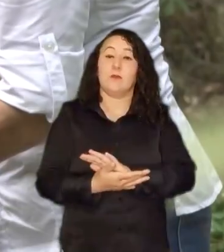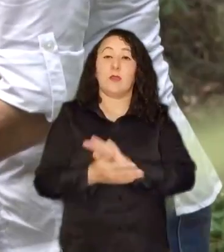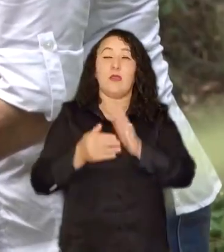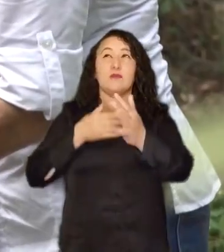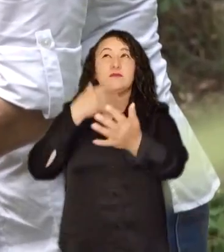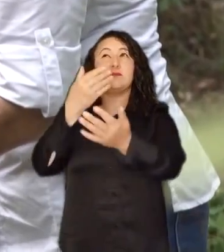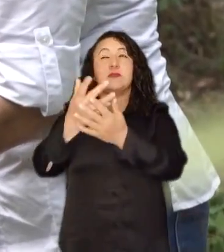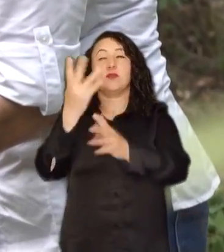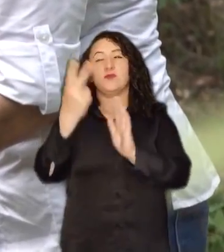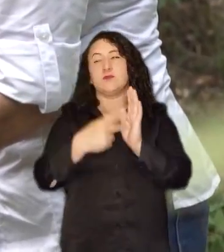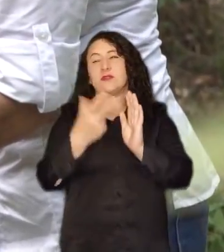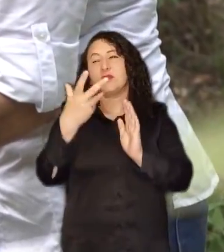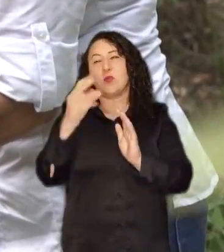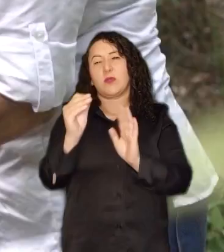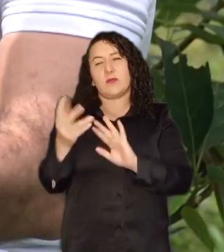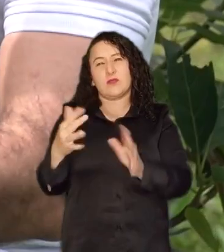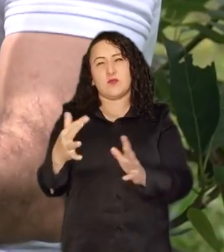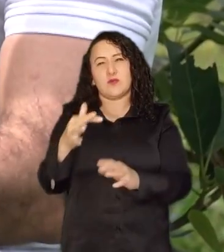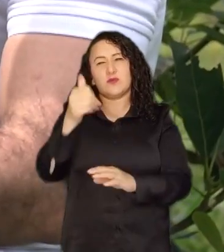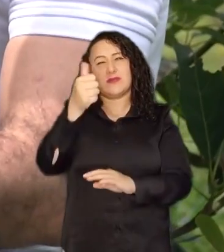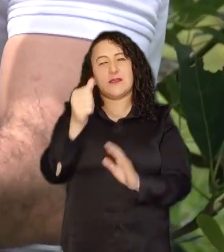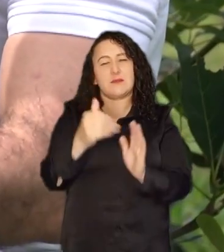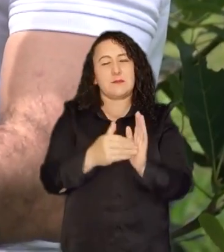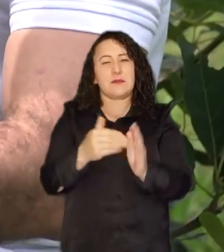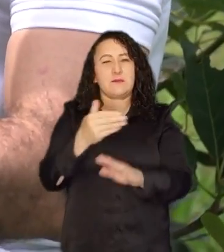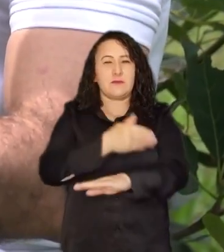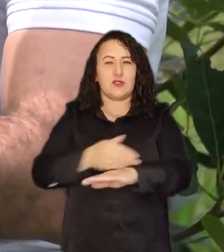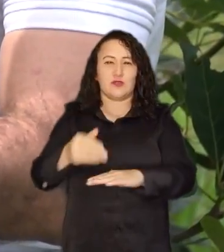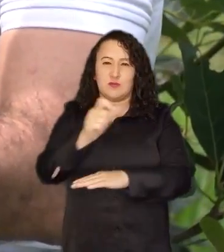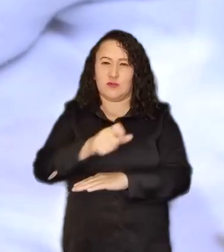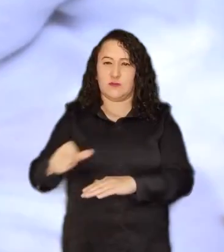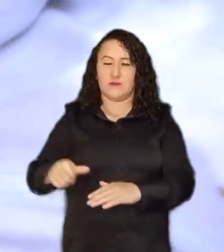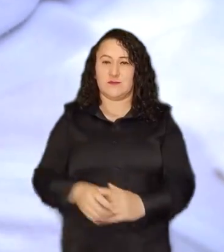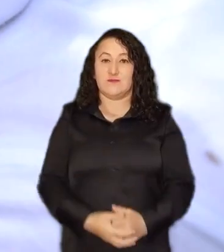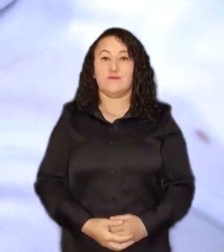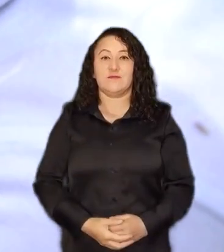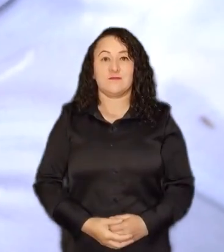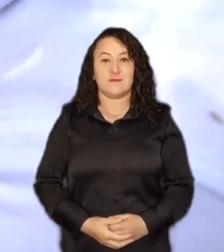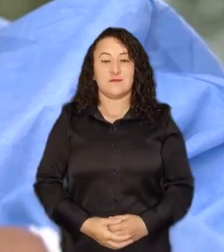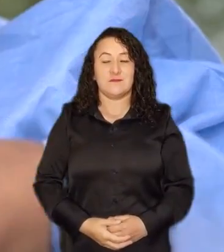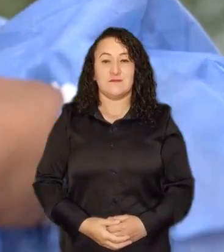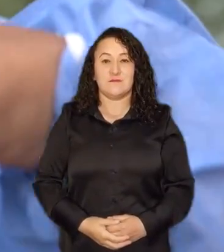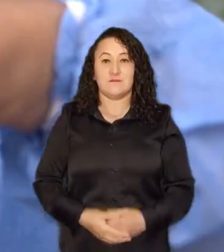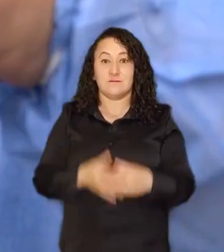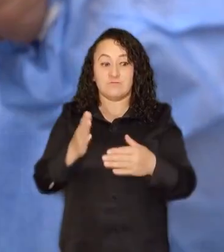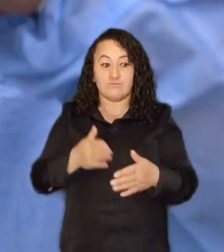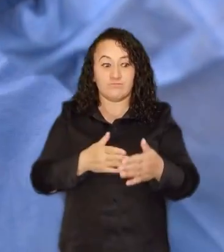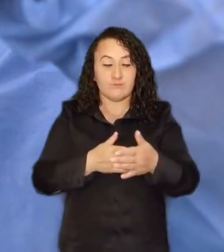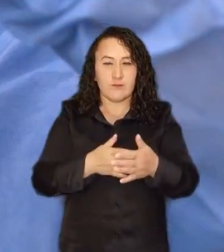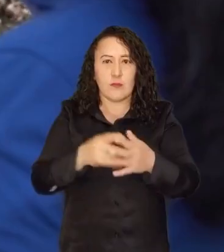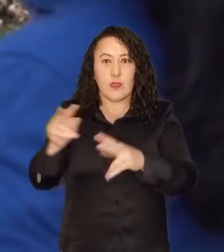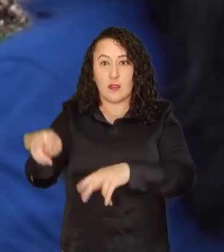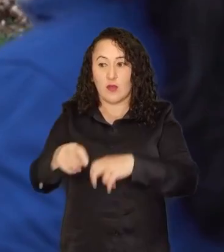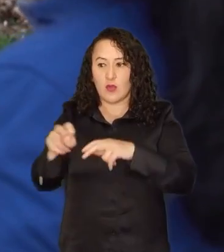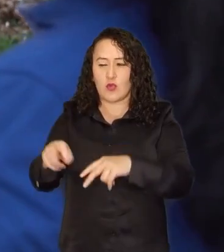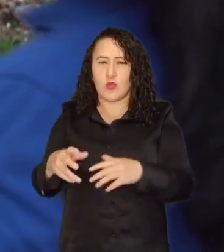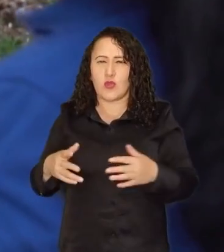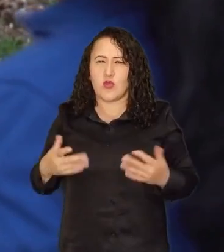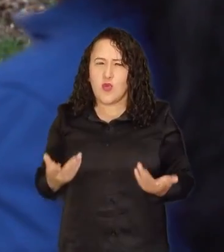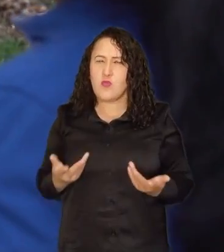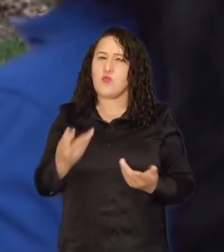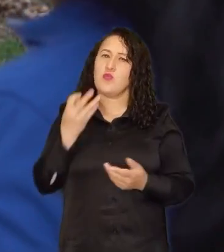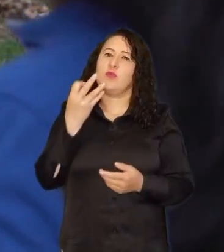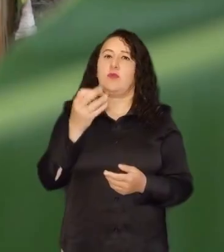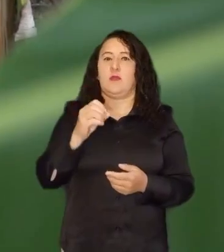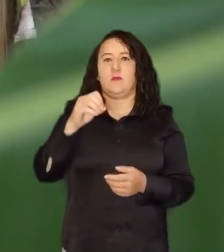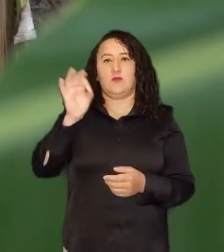de Agricultura y Desarrollo Rural trabajamos conjuntamente en el logro de los Objetivos de Desarrollo Sostenible, impulsando la reforma rural